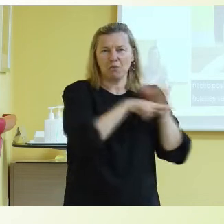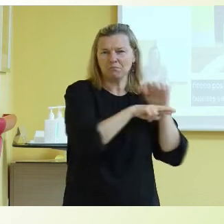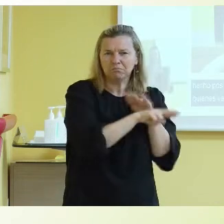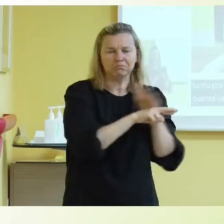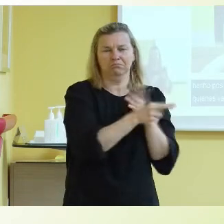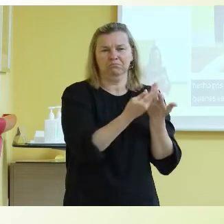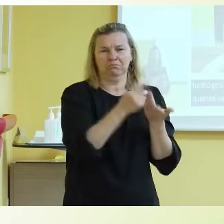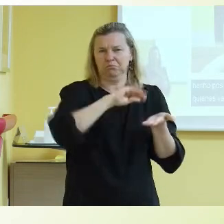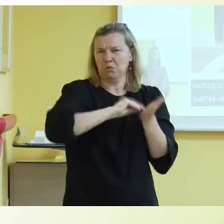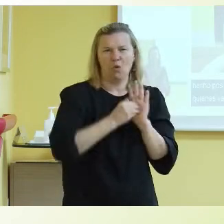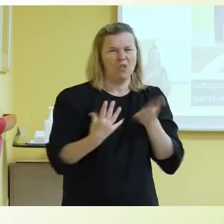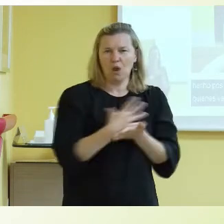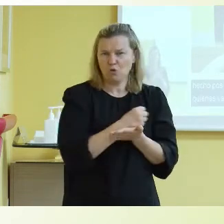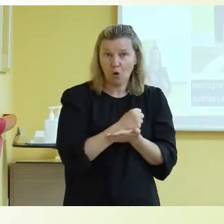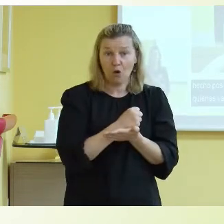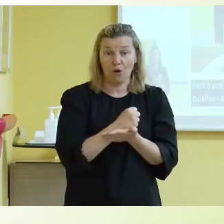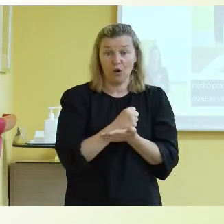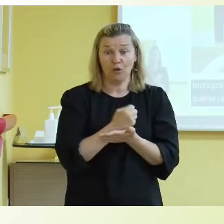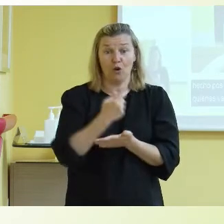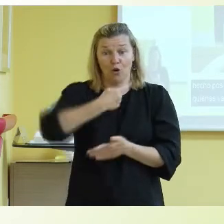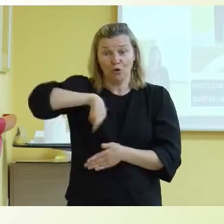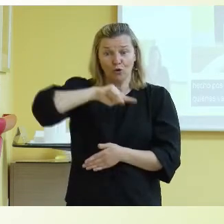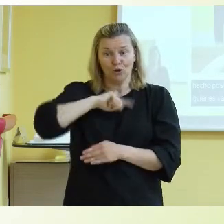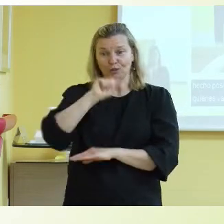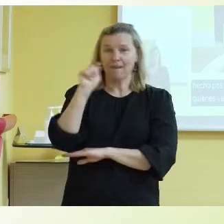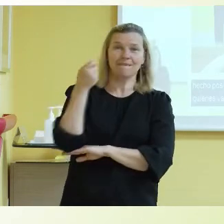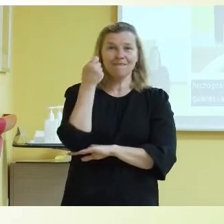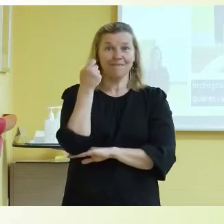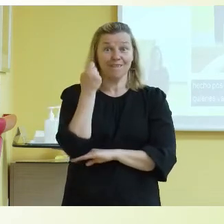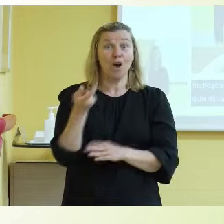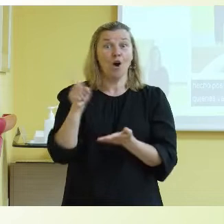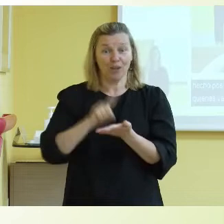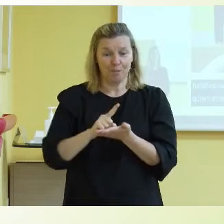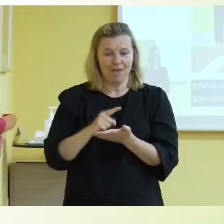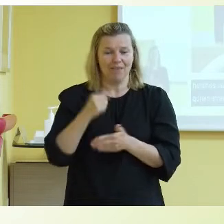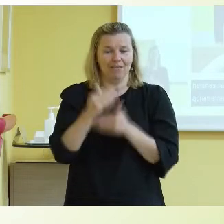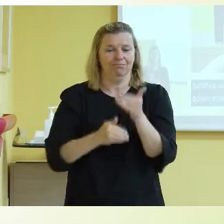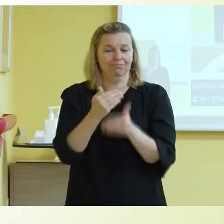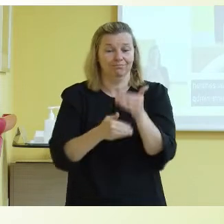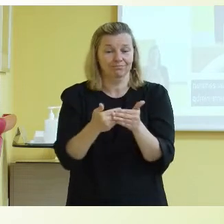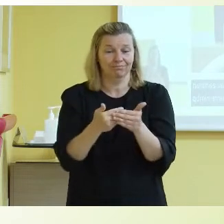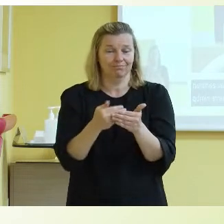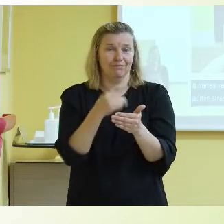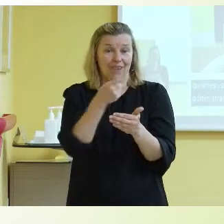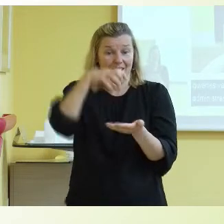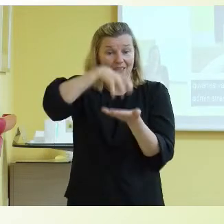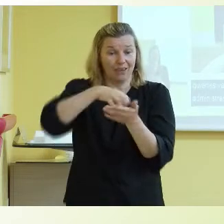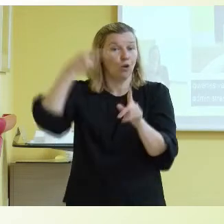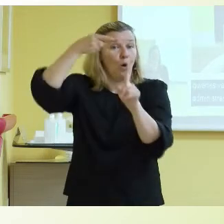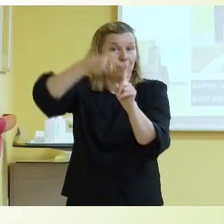administradora. Es decir, que hemos conseguido nuevamente echar en marcha una de las razones y los objetivos de este